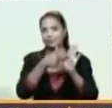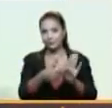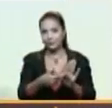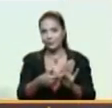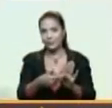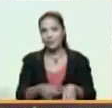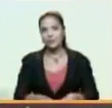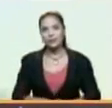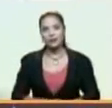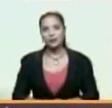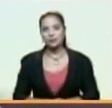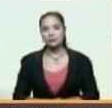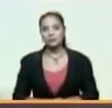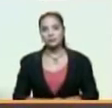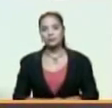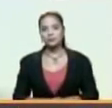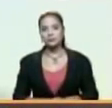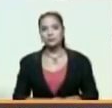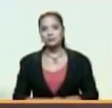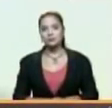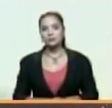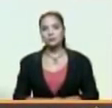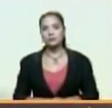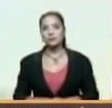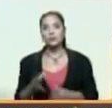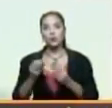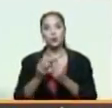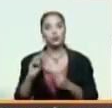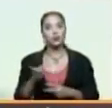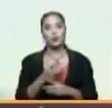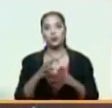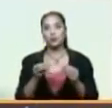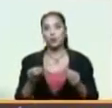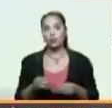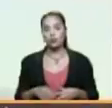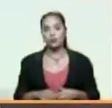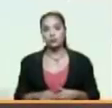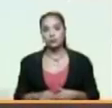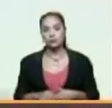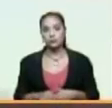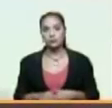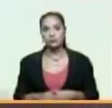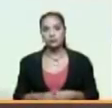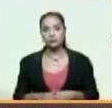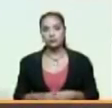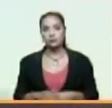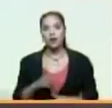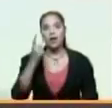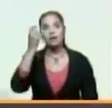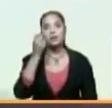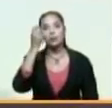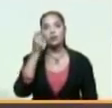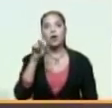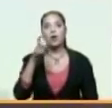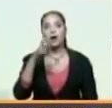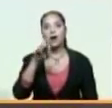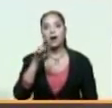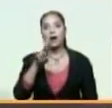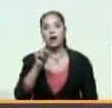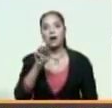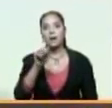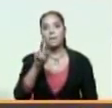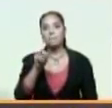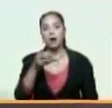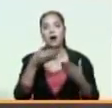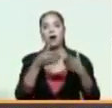Aquí está. De manera conjunta, el ciudadano diputado Germán Ferrer aperturó